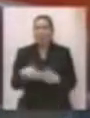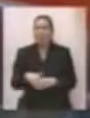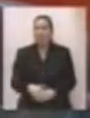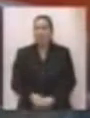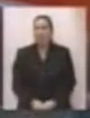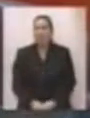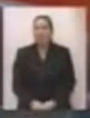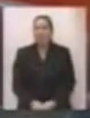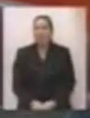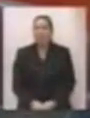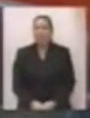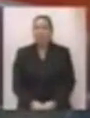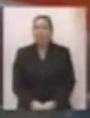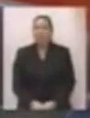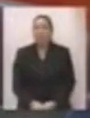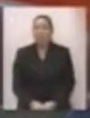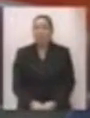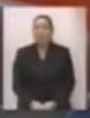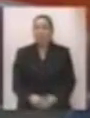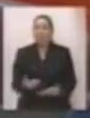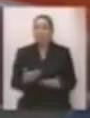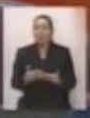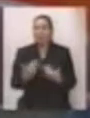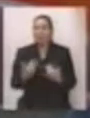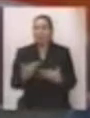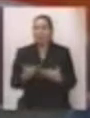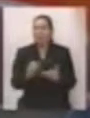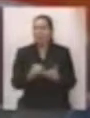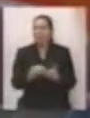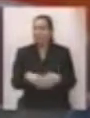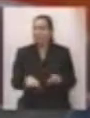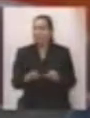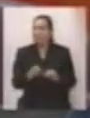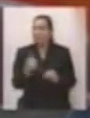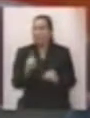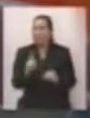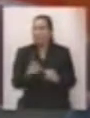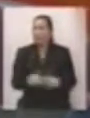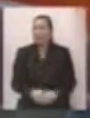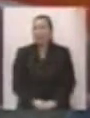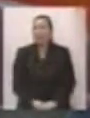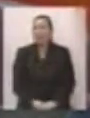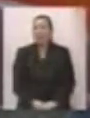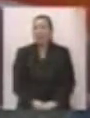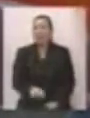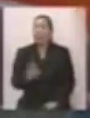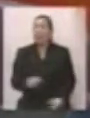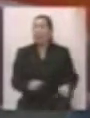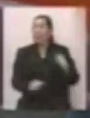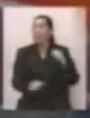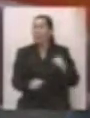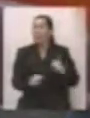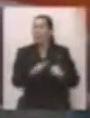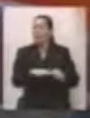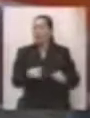un artículo en ese sentido. Señor presidente, eso es muy importante para cautelar los derechos